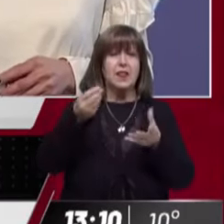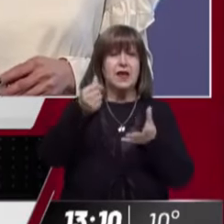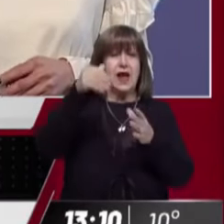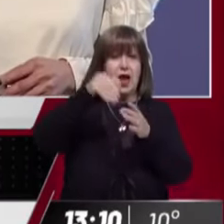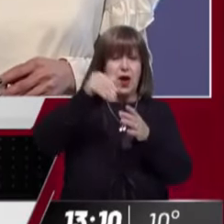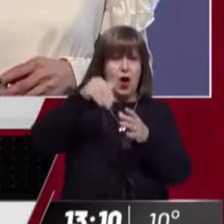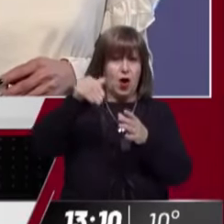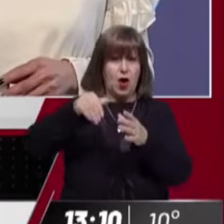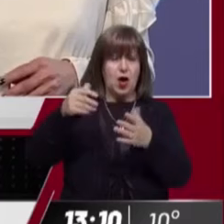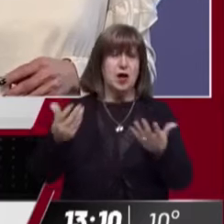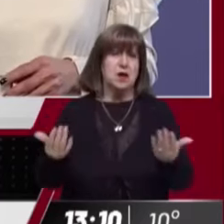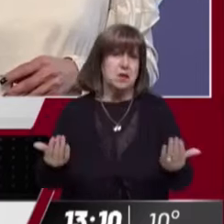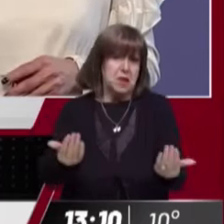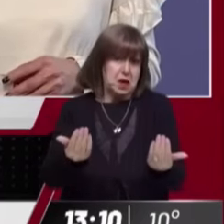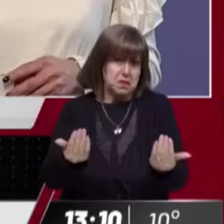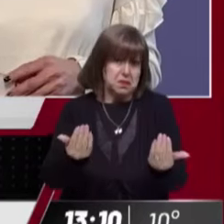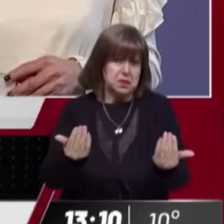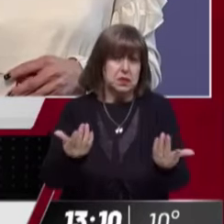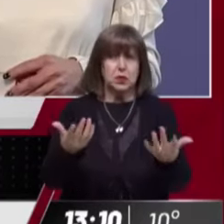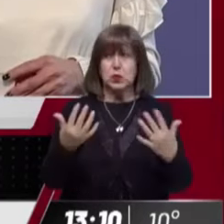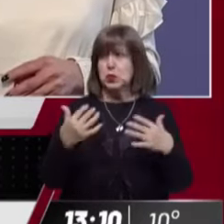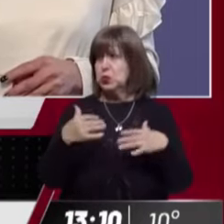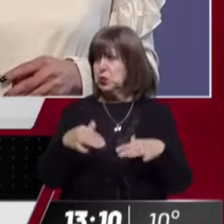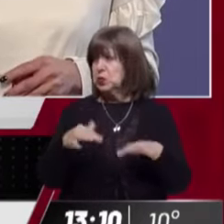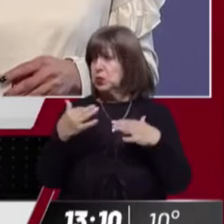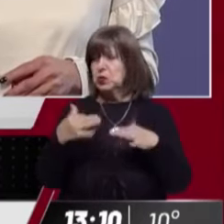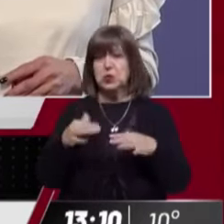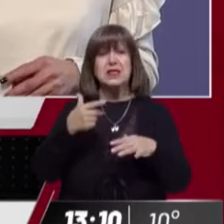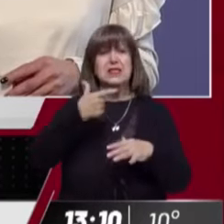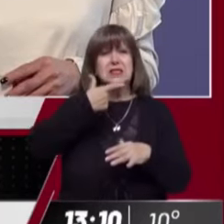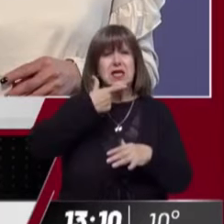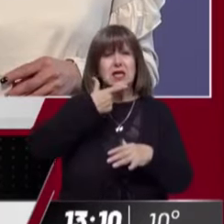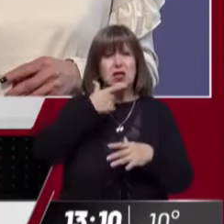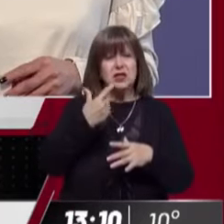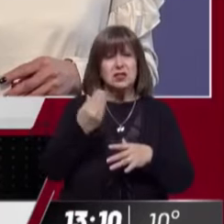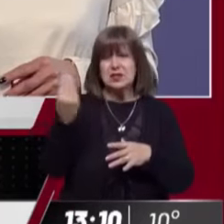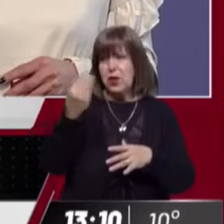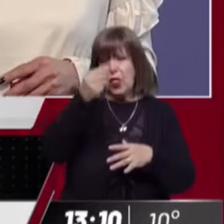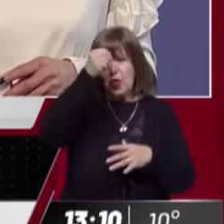Así es. Mucha plata en la recaudación de todo el fin de semana, sábado y domingo.